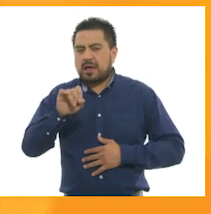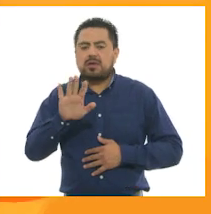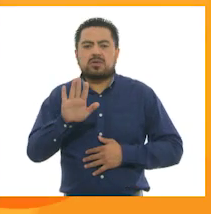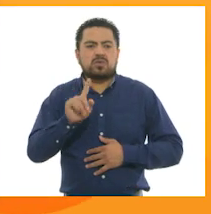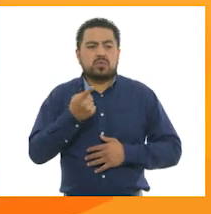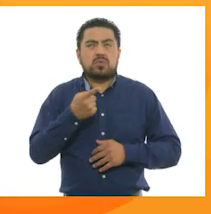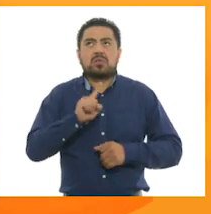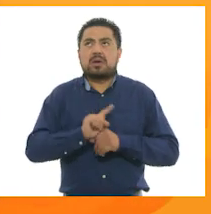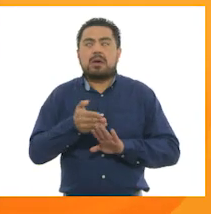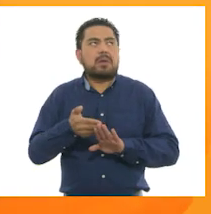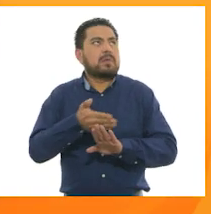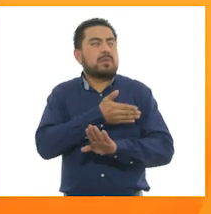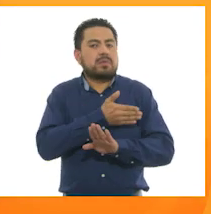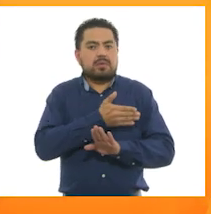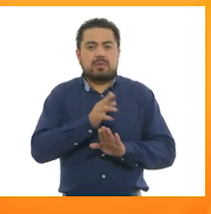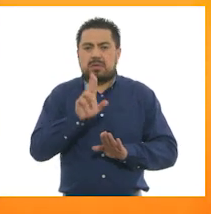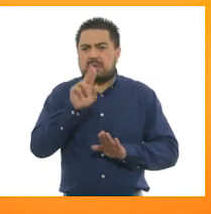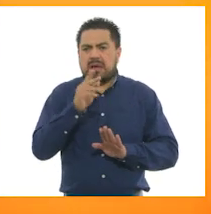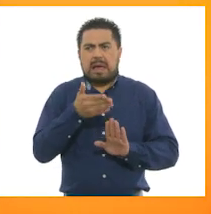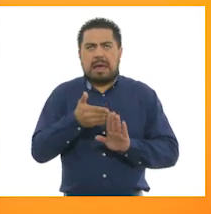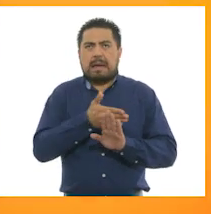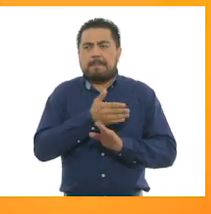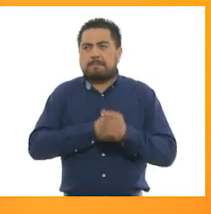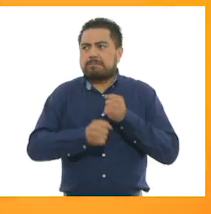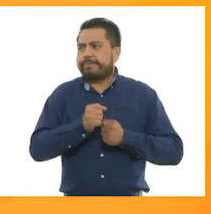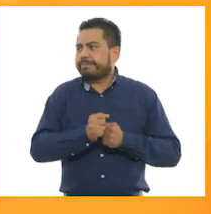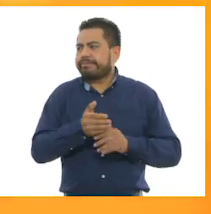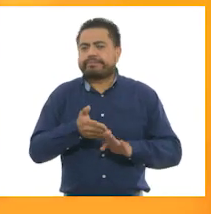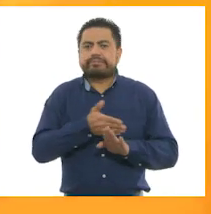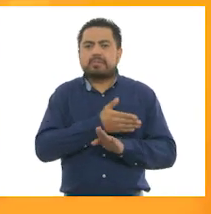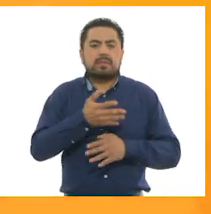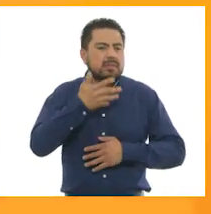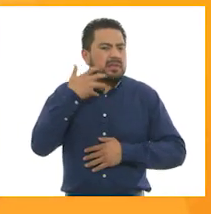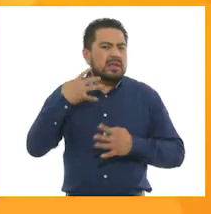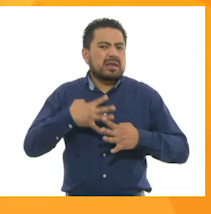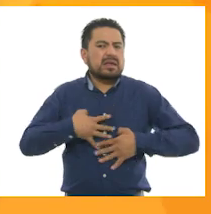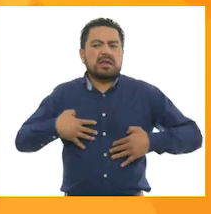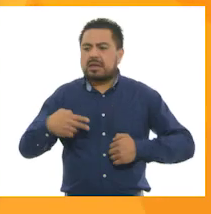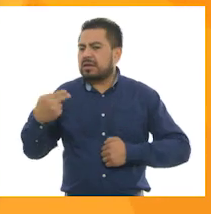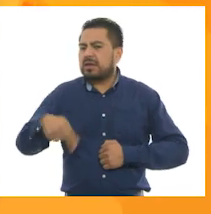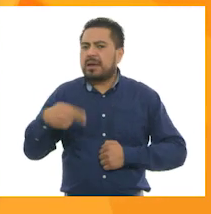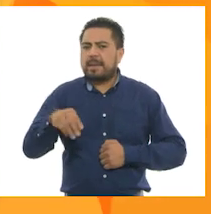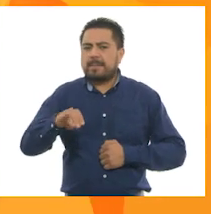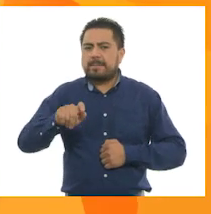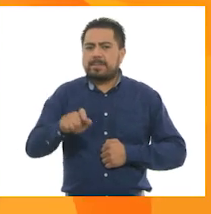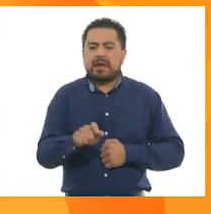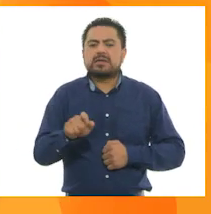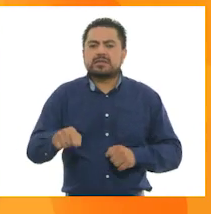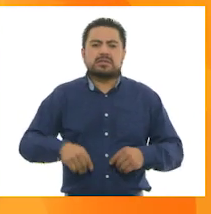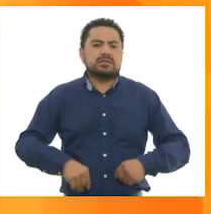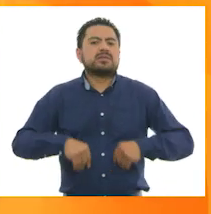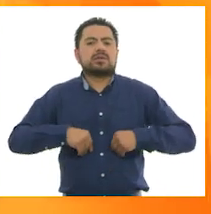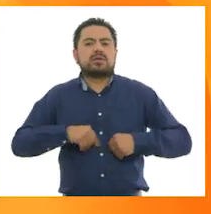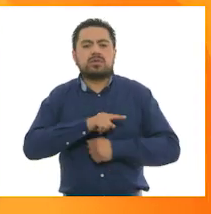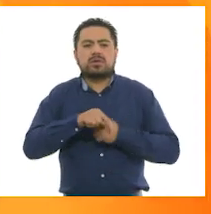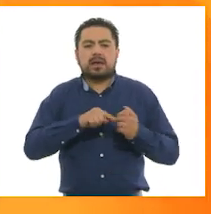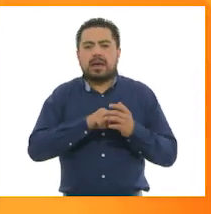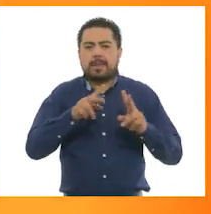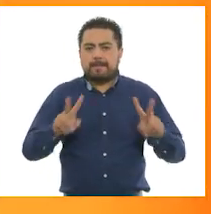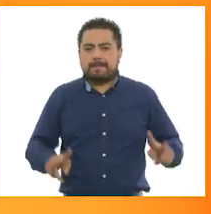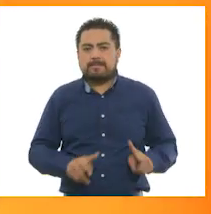Érase una vez, no hace mucho tiempo, un tigre llamado Max que vivía en